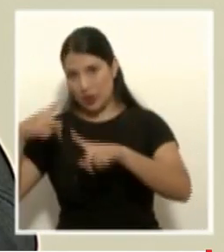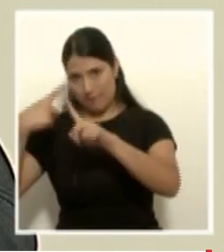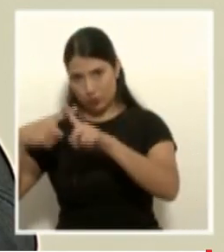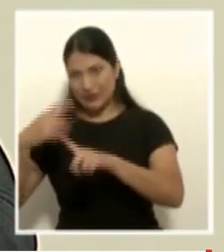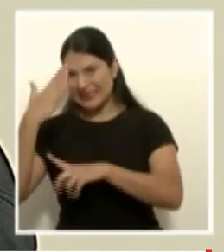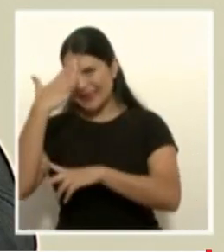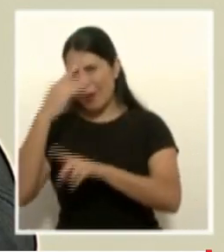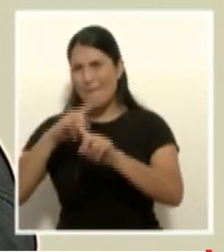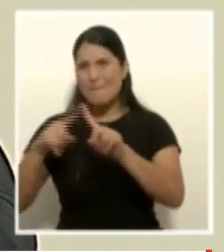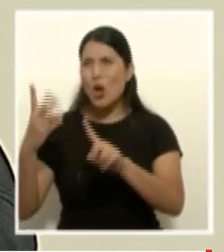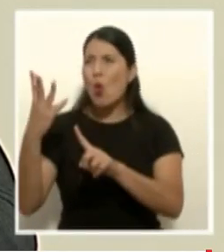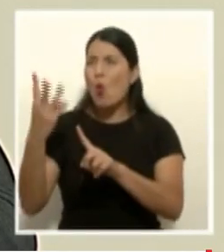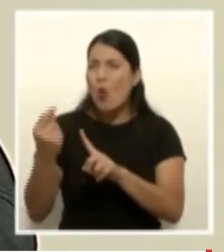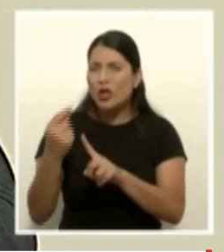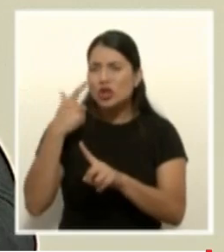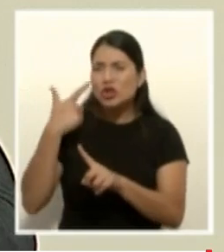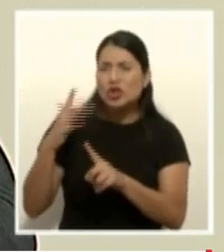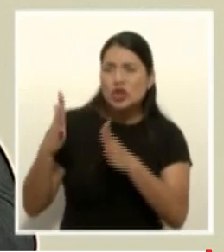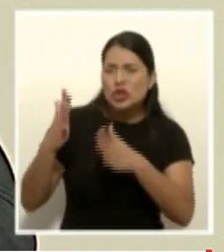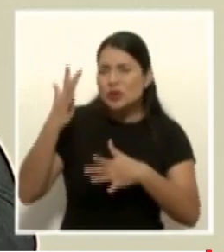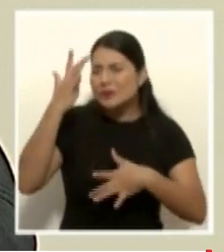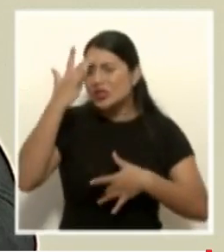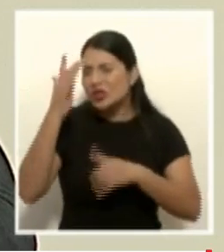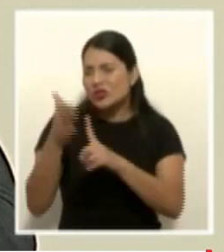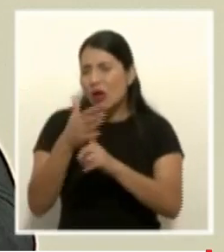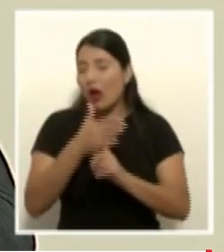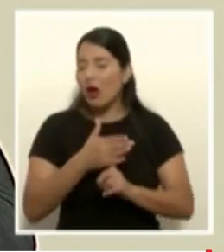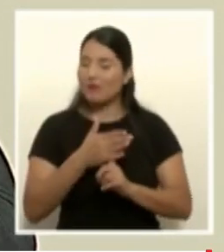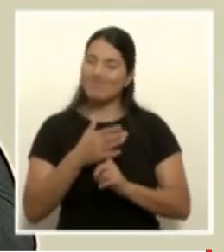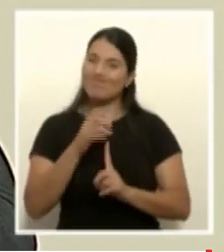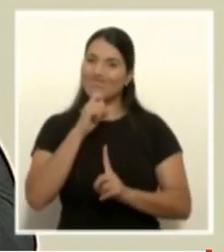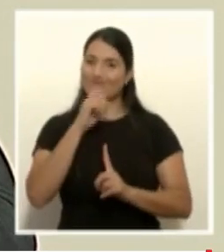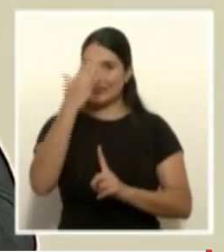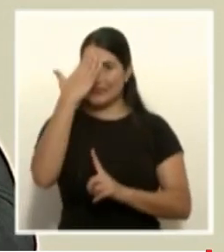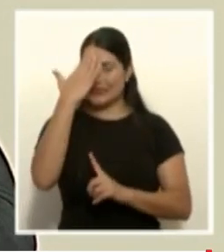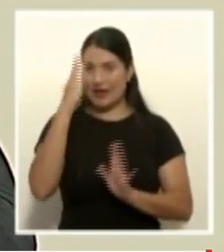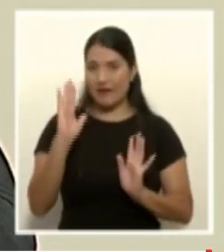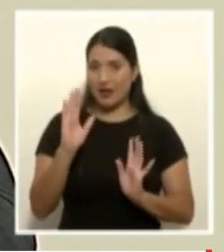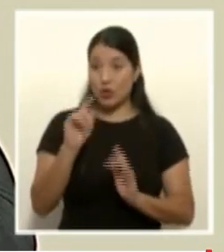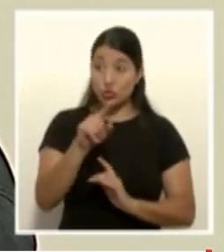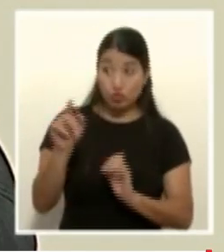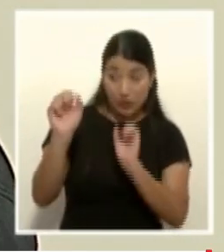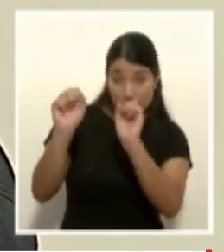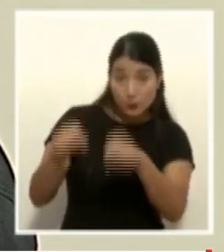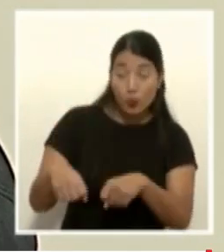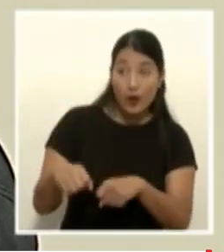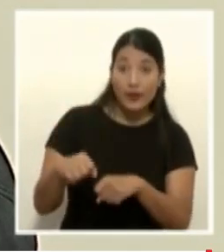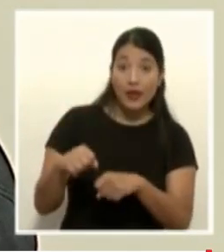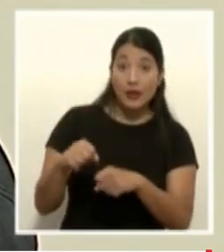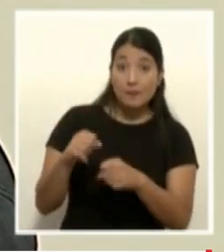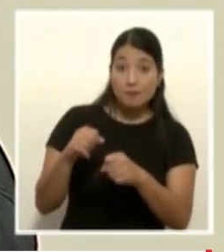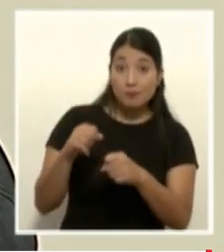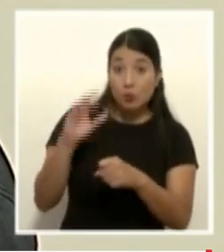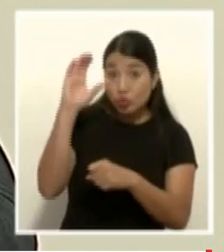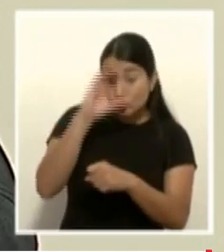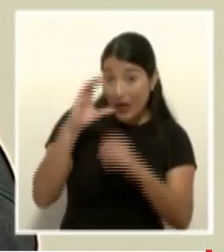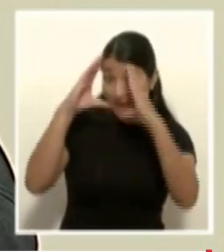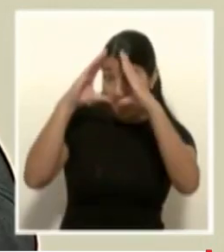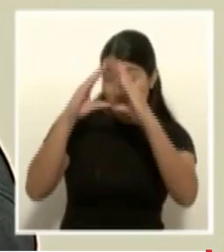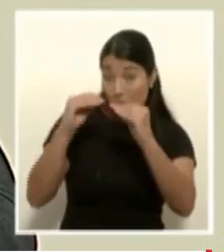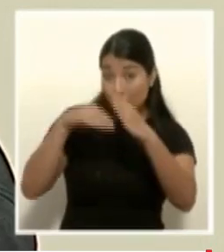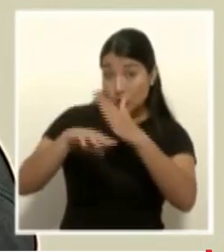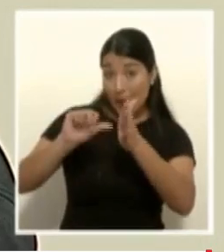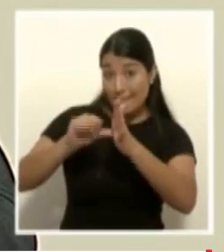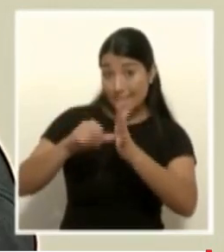confirmando, ¿verdad? Entonces esos son los datos que manejamos, así que pues ahí ustedes pueden consultar el boletín para que también se den una idea de acuerdo a